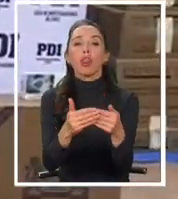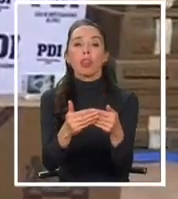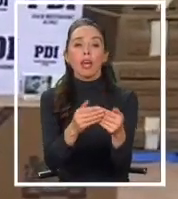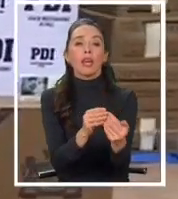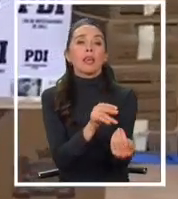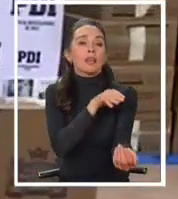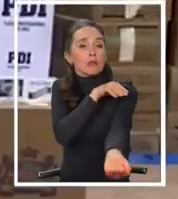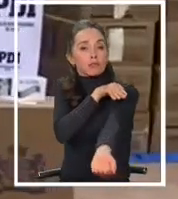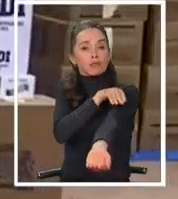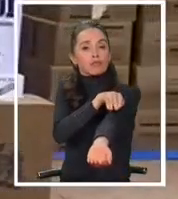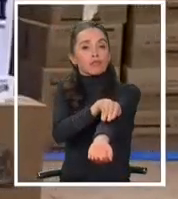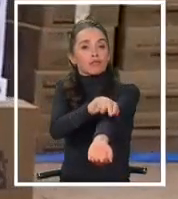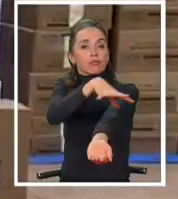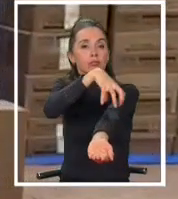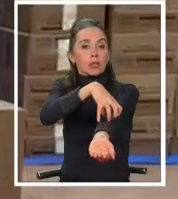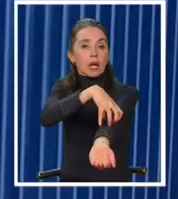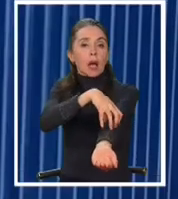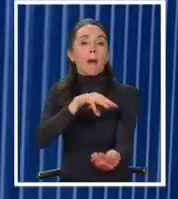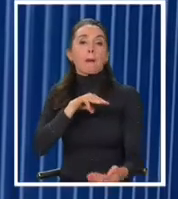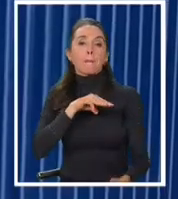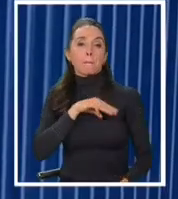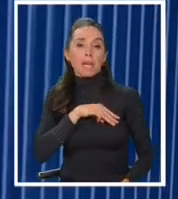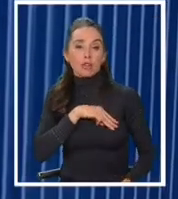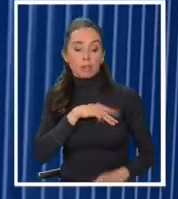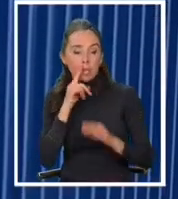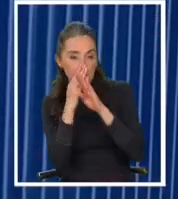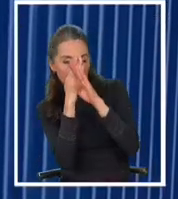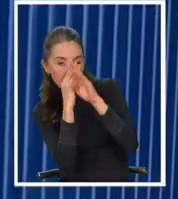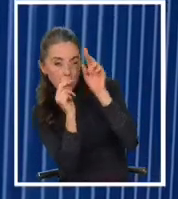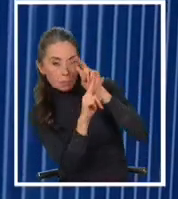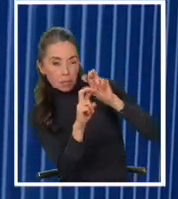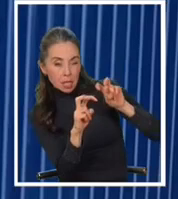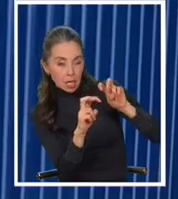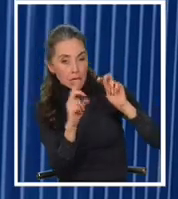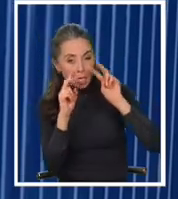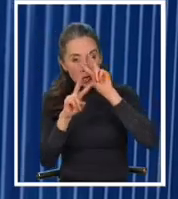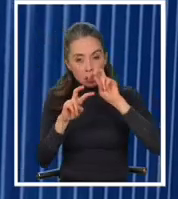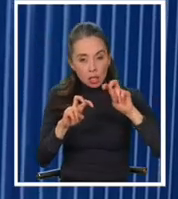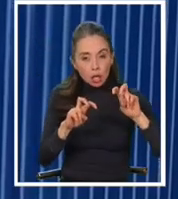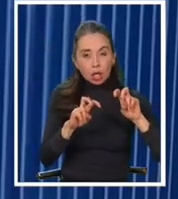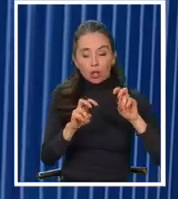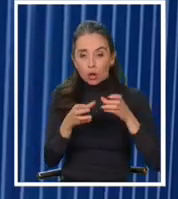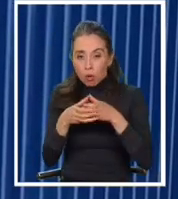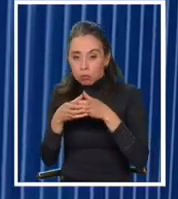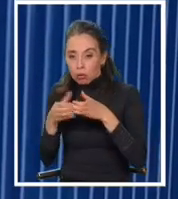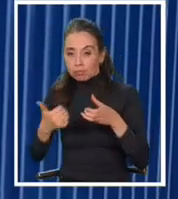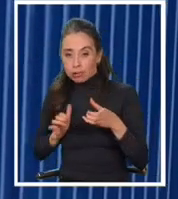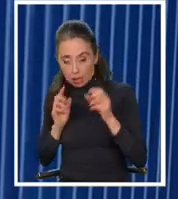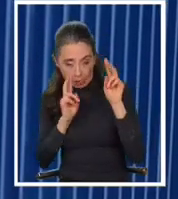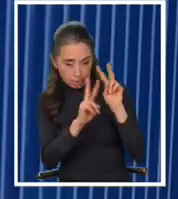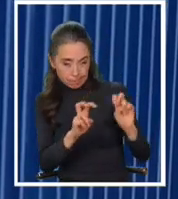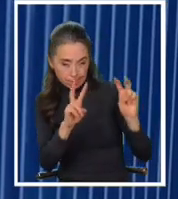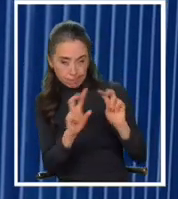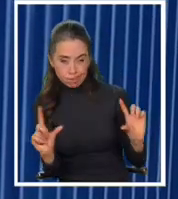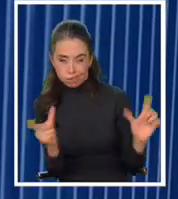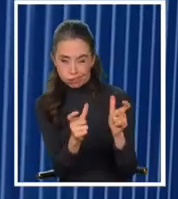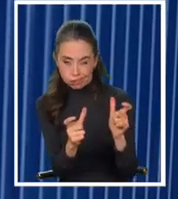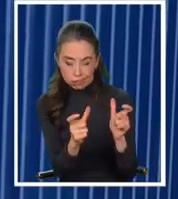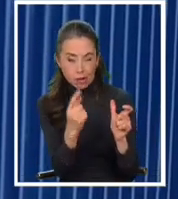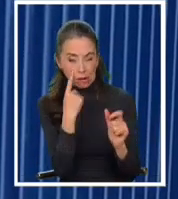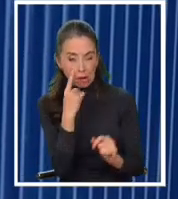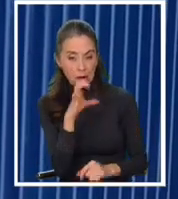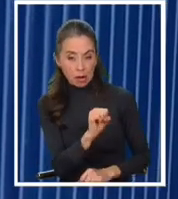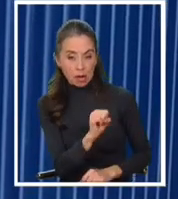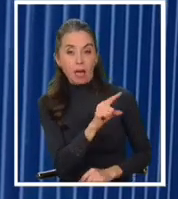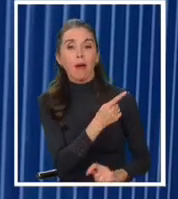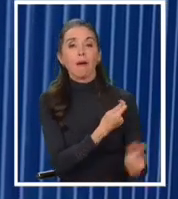región metropolitana, no obstante que el levantamiento de información de inteligencia y de análisis criminal que nos permite este tipo de procedimiento,